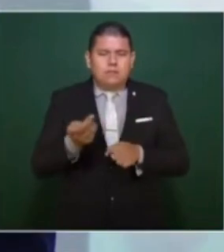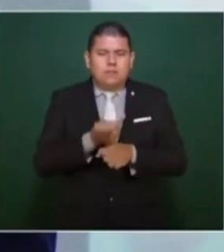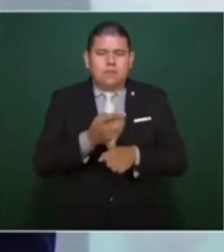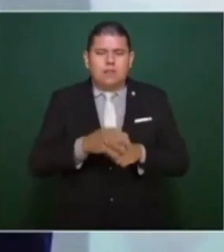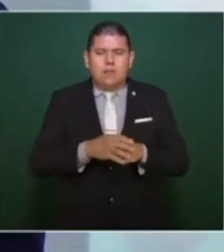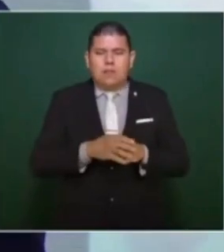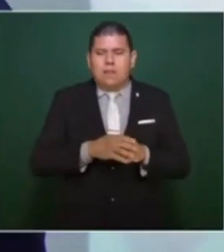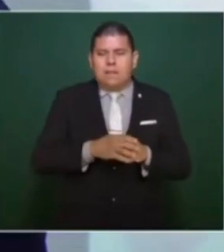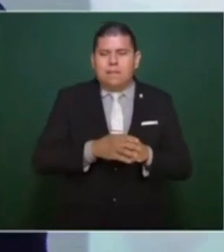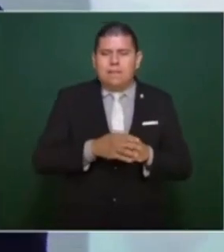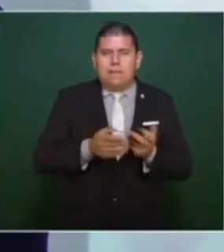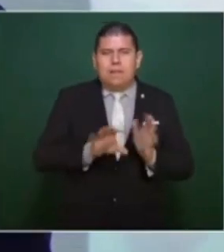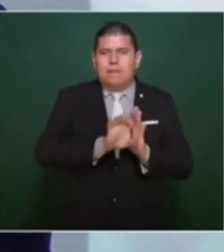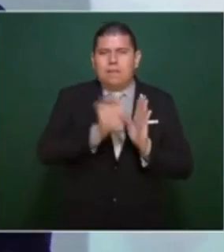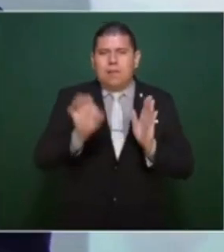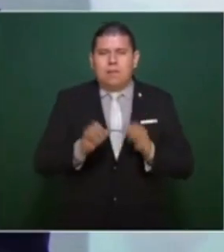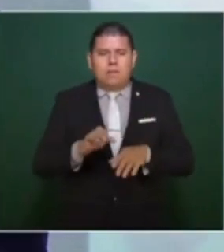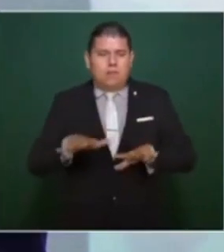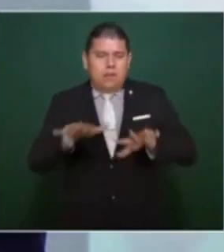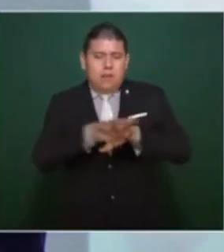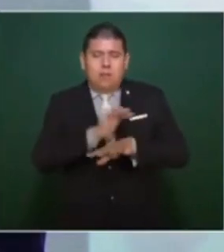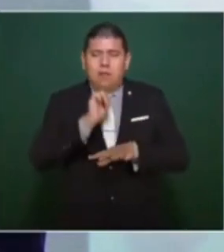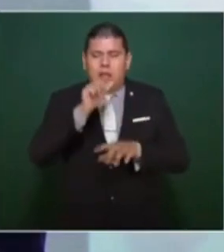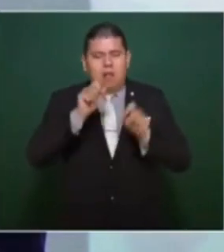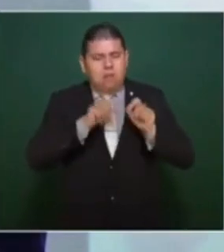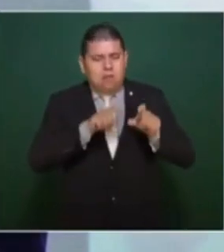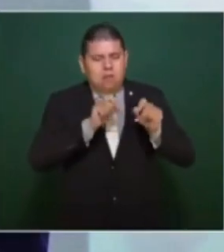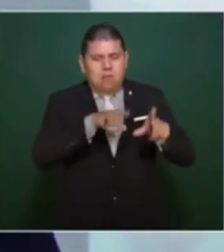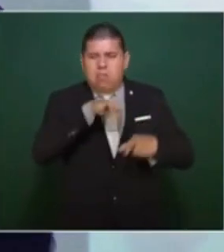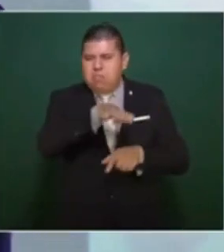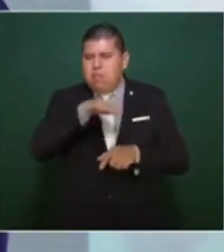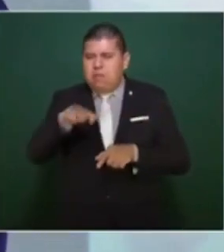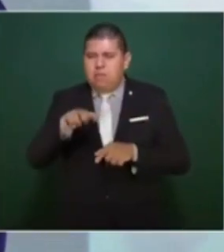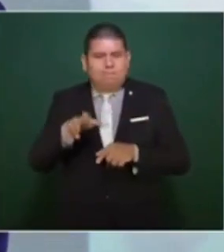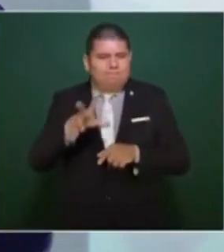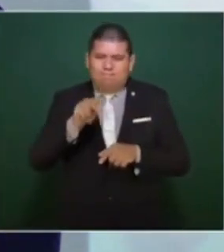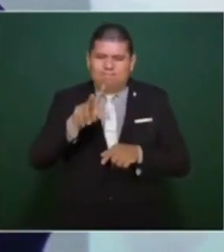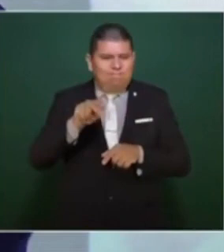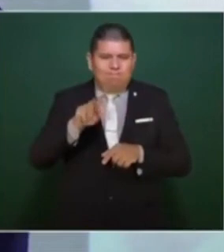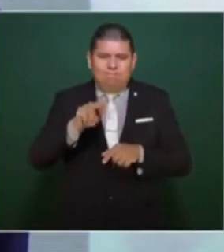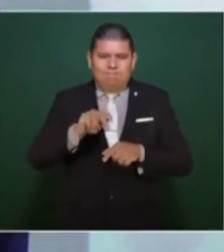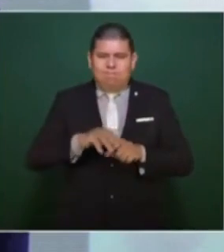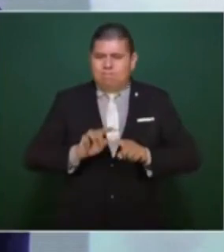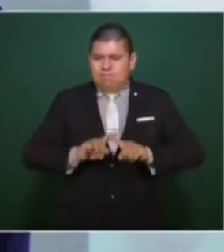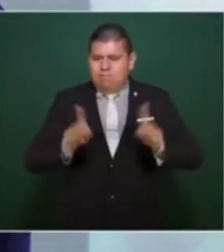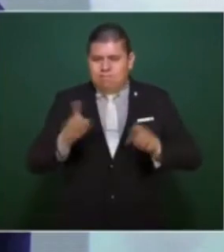vino nuevo en botellas viejas, ya